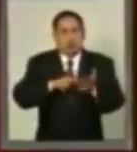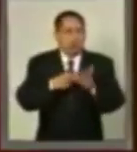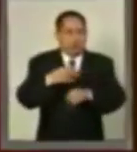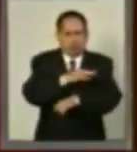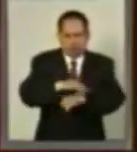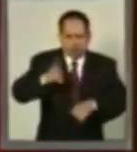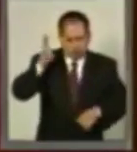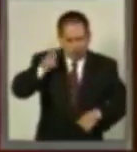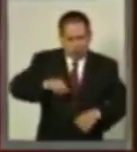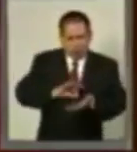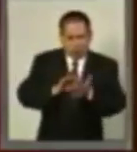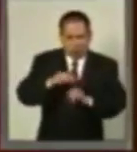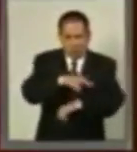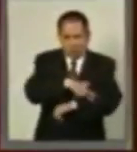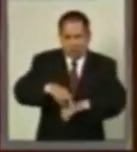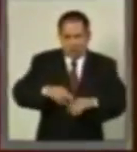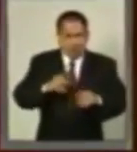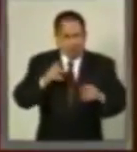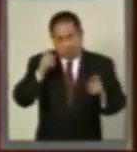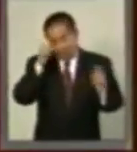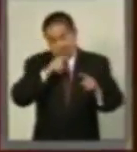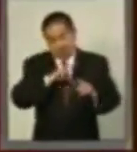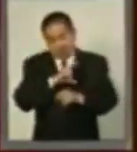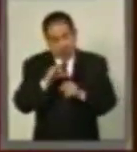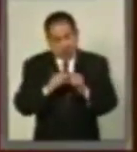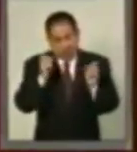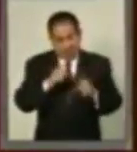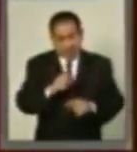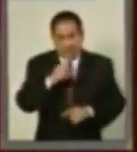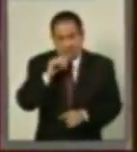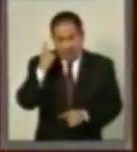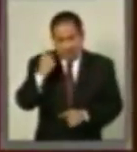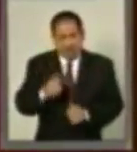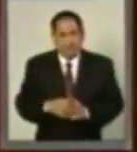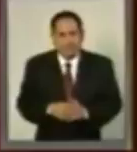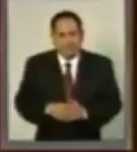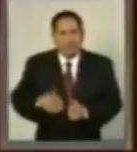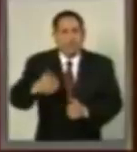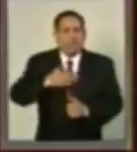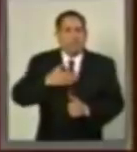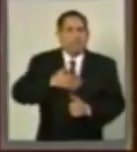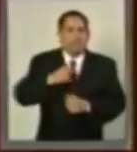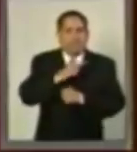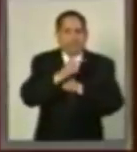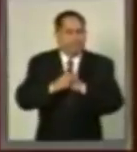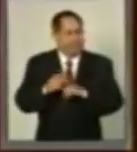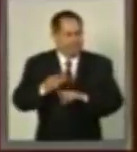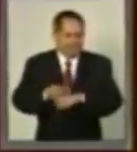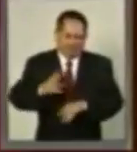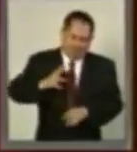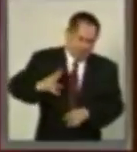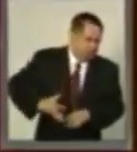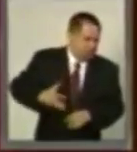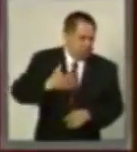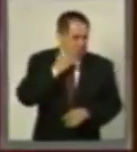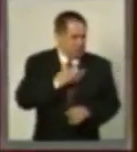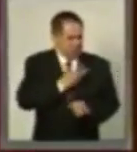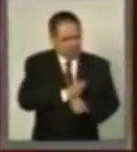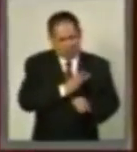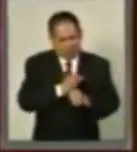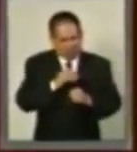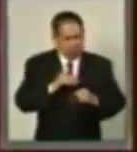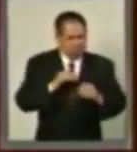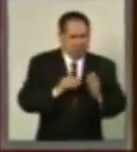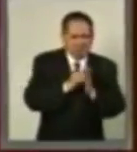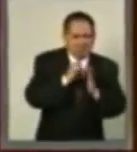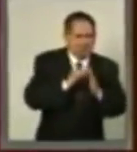que decirles las implicaciones que esto tiene. Entonces, de verdad que estamos como país muy orgullosos de un trabajo de reconstrucción que estamos